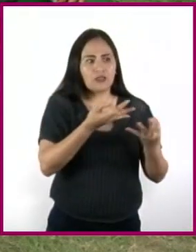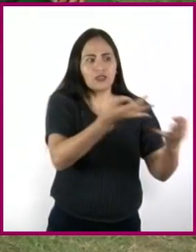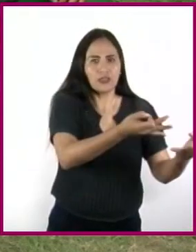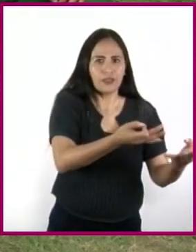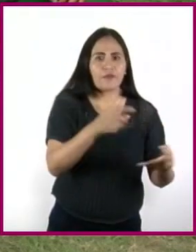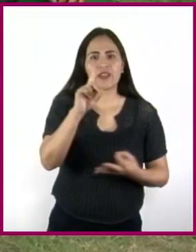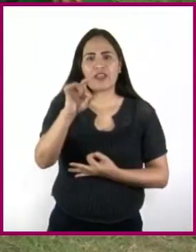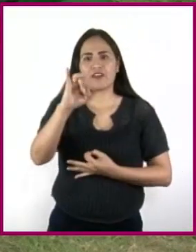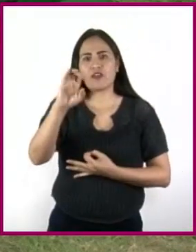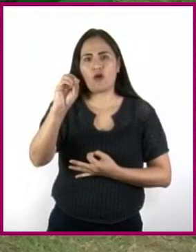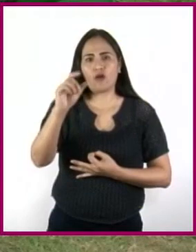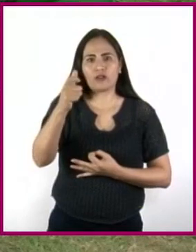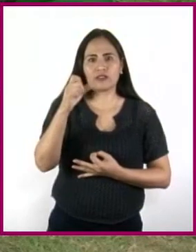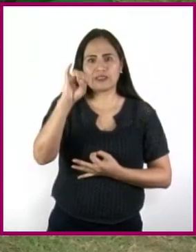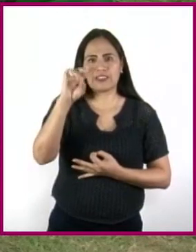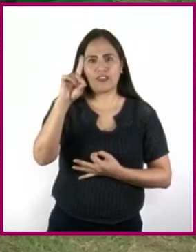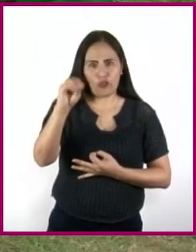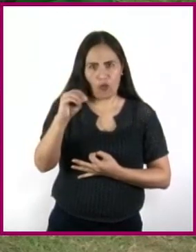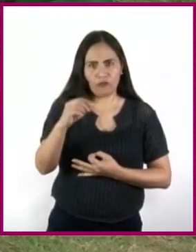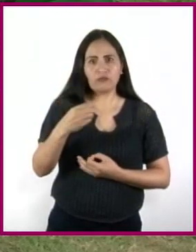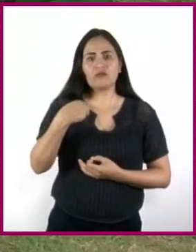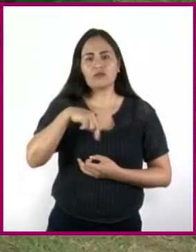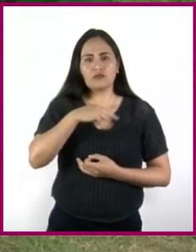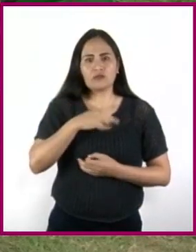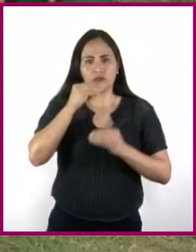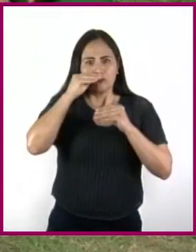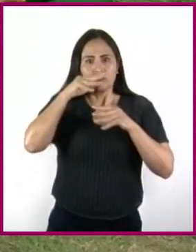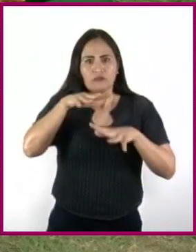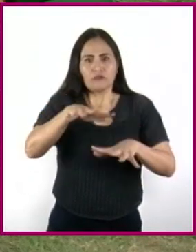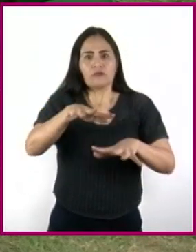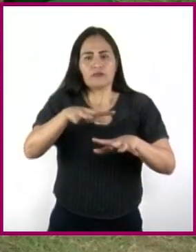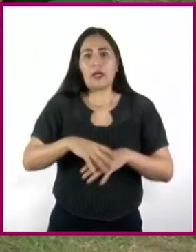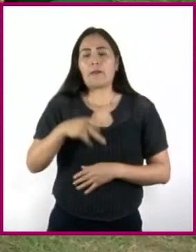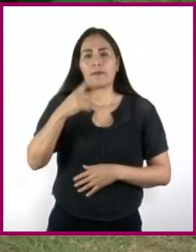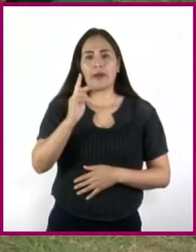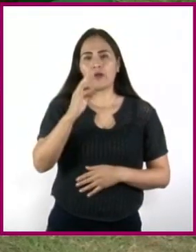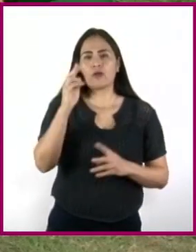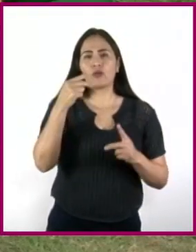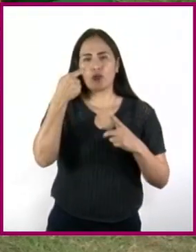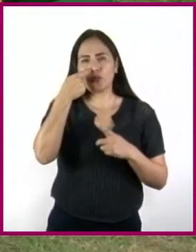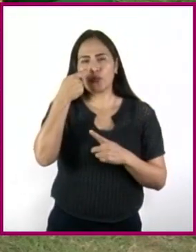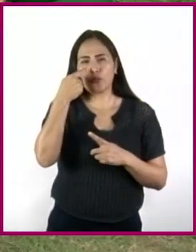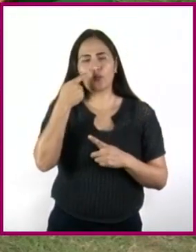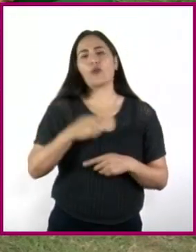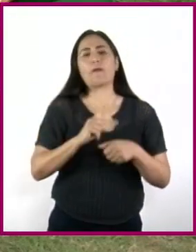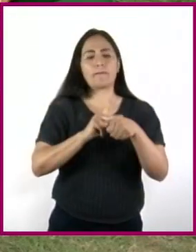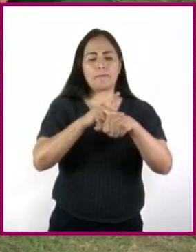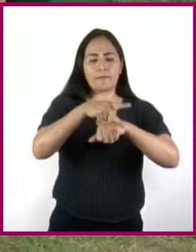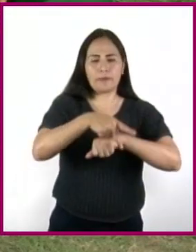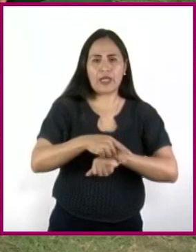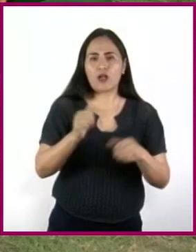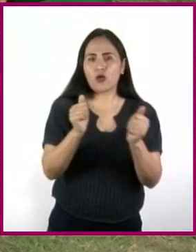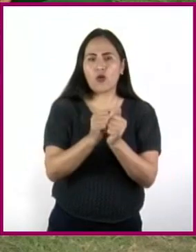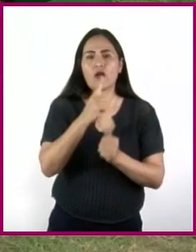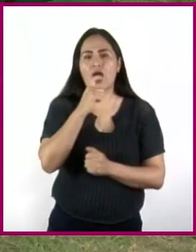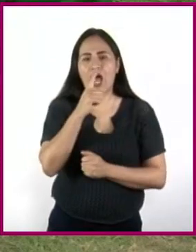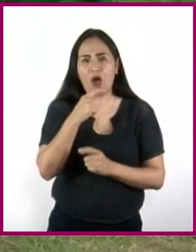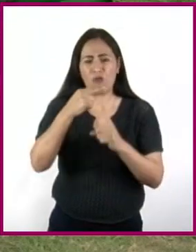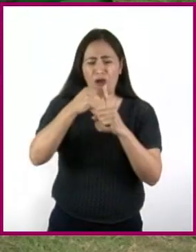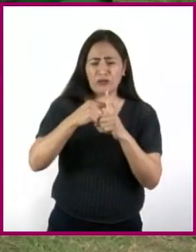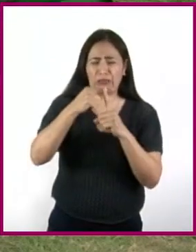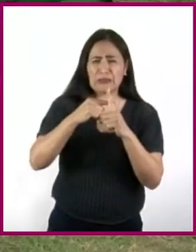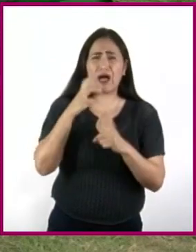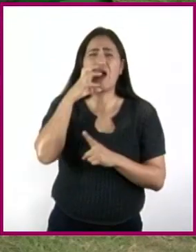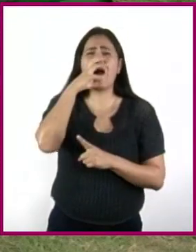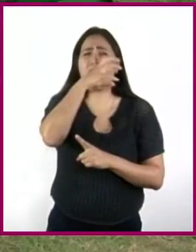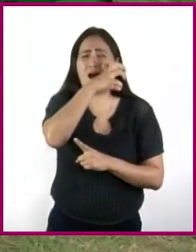dióxido de carbono que exhalamos al respirar, pero factores como el olor, el calor, la piel mojada y la temperatura alta pueden hacer